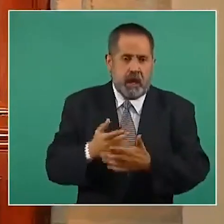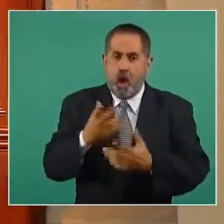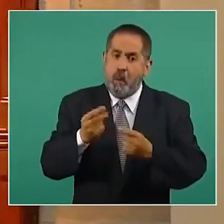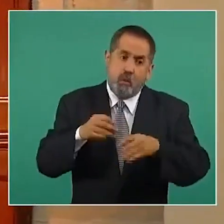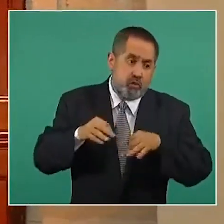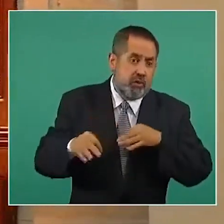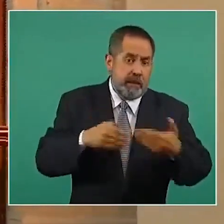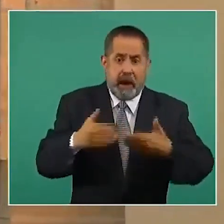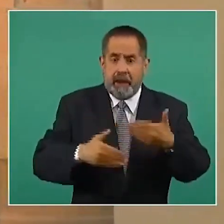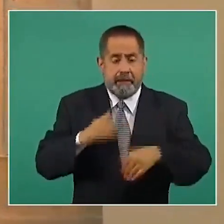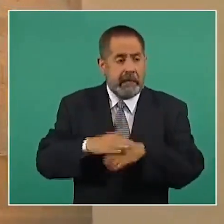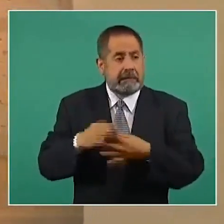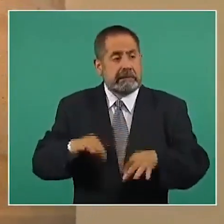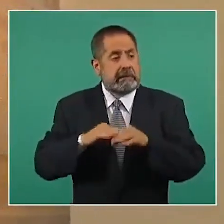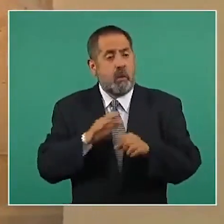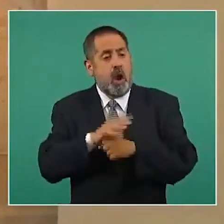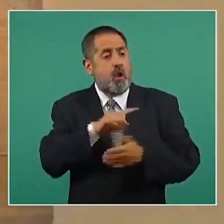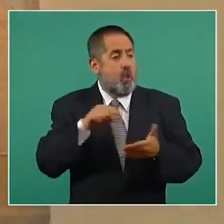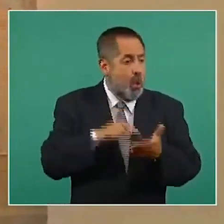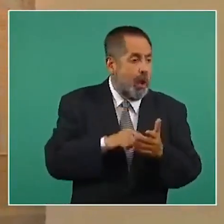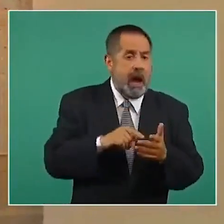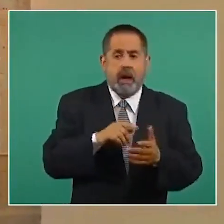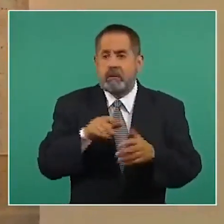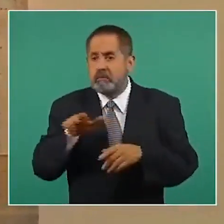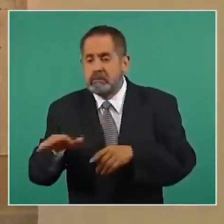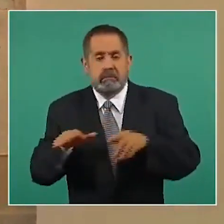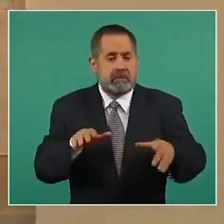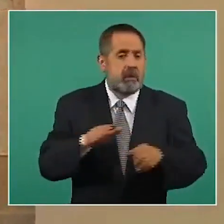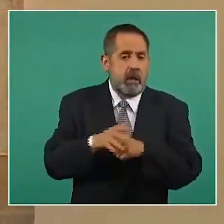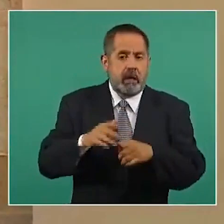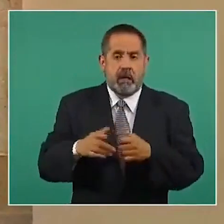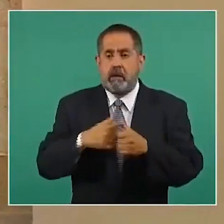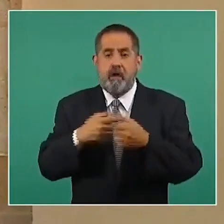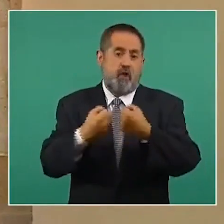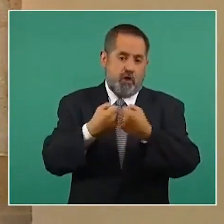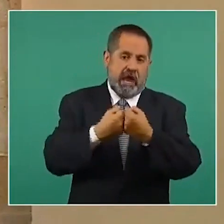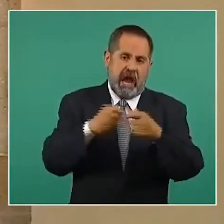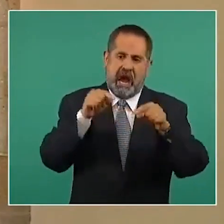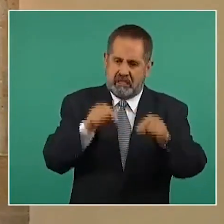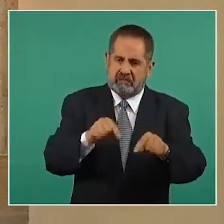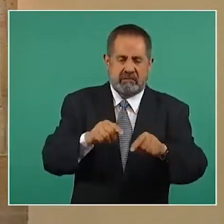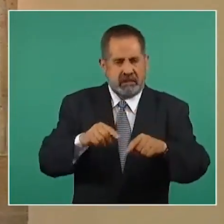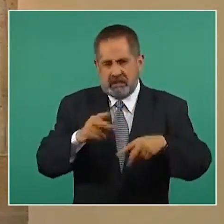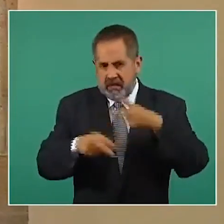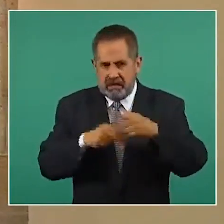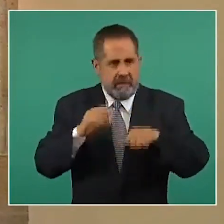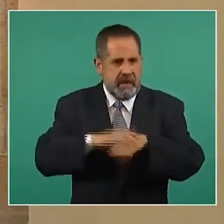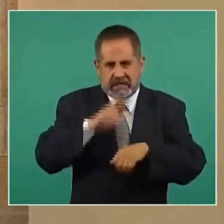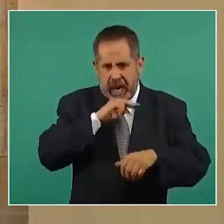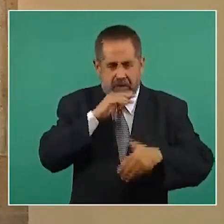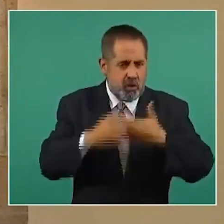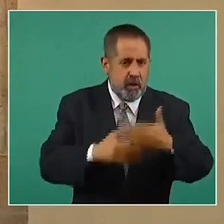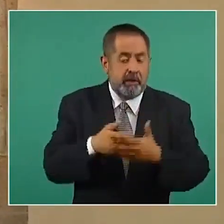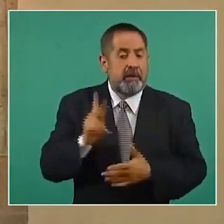de priorizar ciertas zonas, ciertas poblaciones. Ya se habló de la priorización en la frontera, donde también iremos más